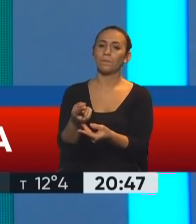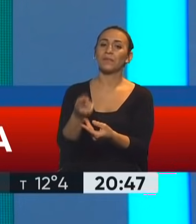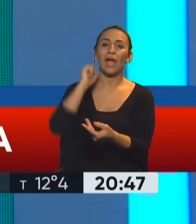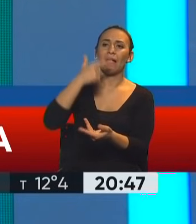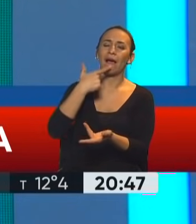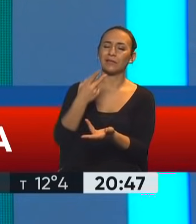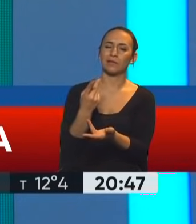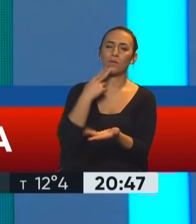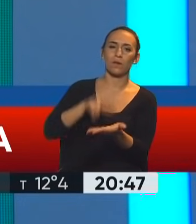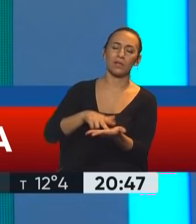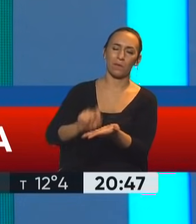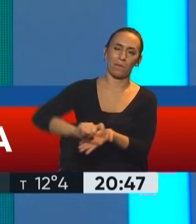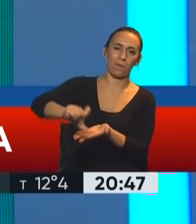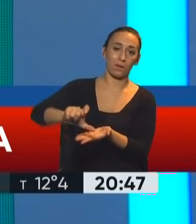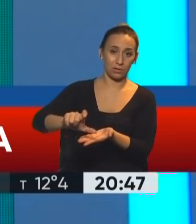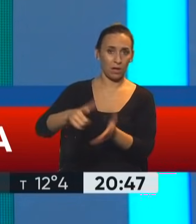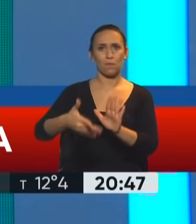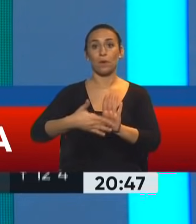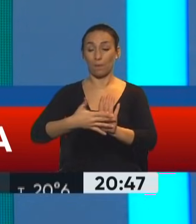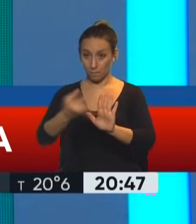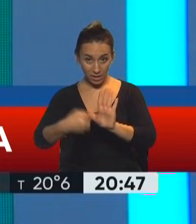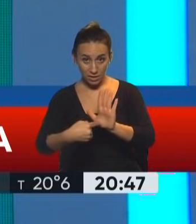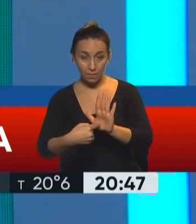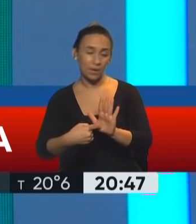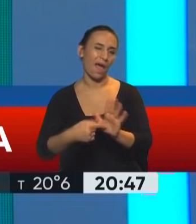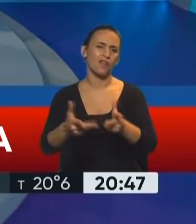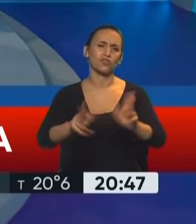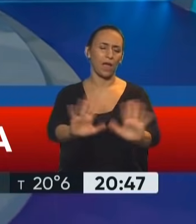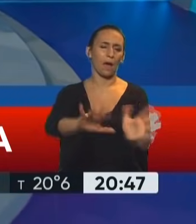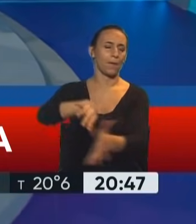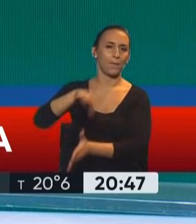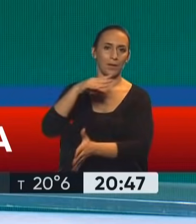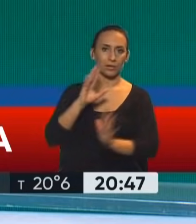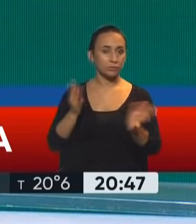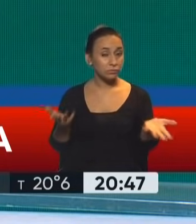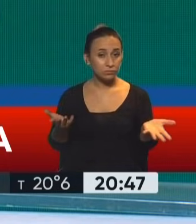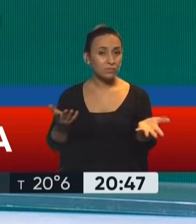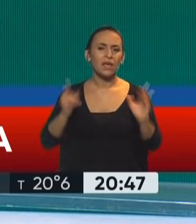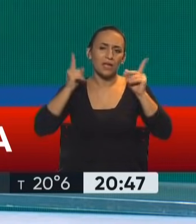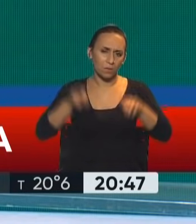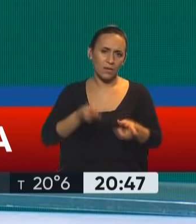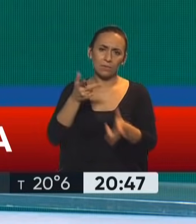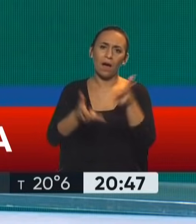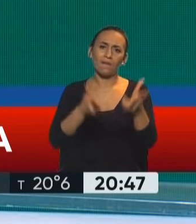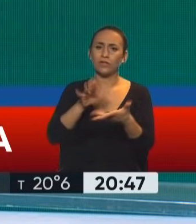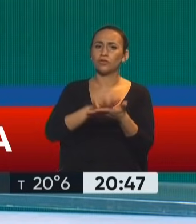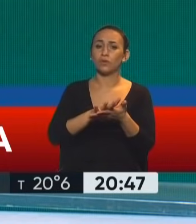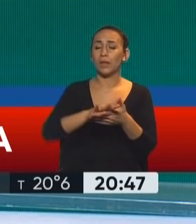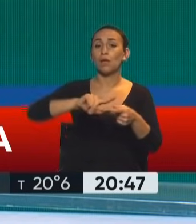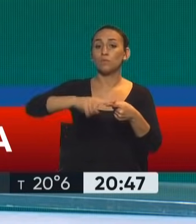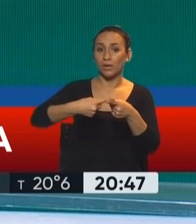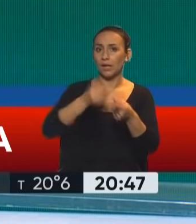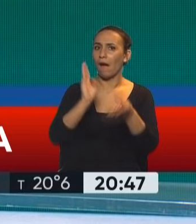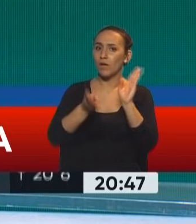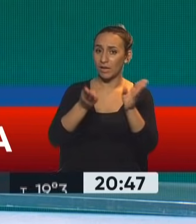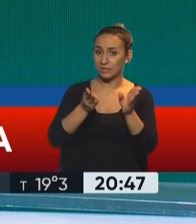Se prueba que eso es mentira, pero de eso no se habla, eso no importa. De todas maneras, me parece que estamos hablando de violencia política, no solamente está en